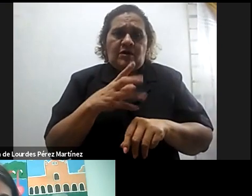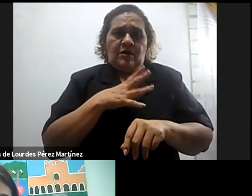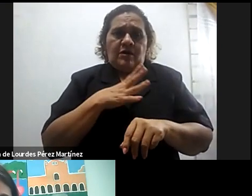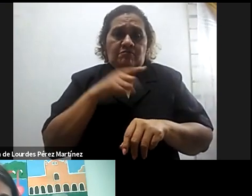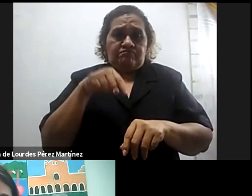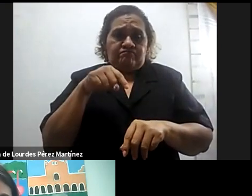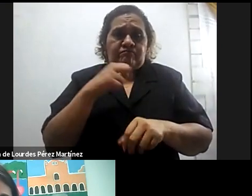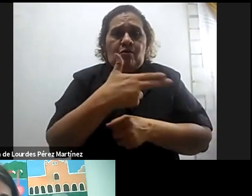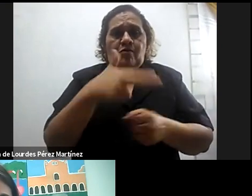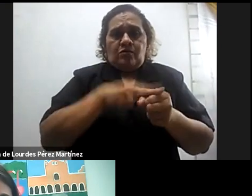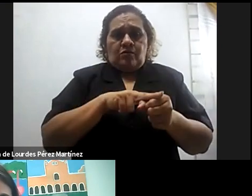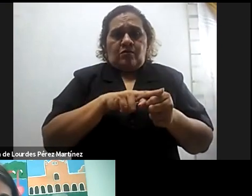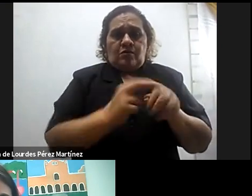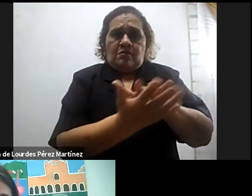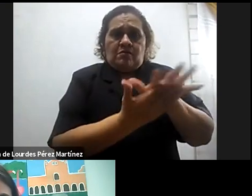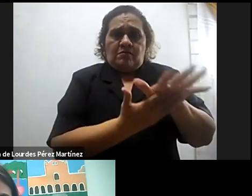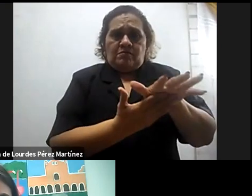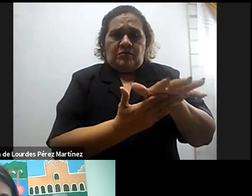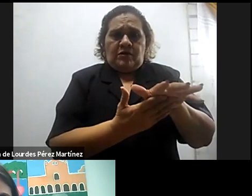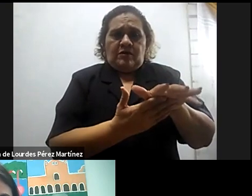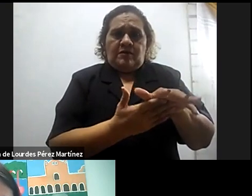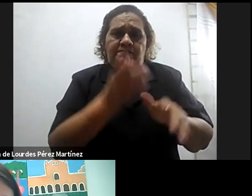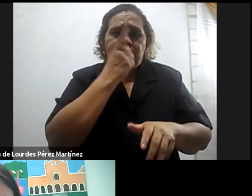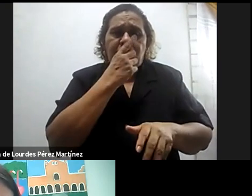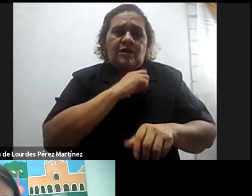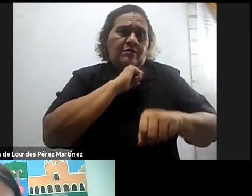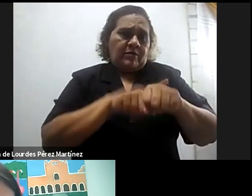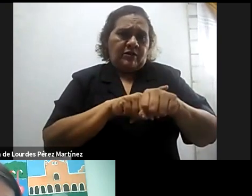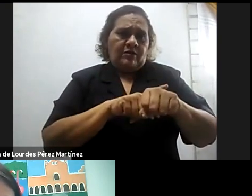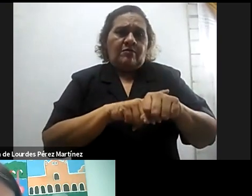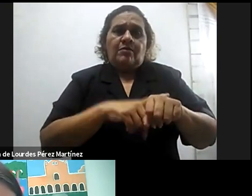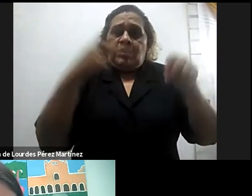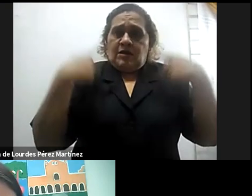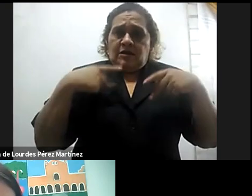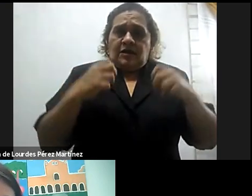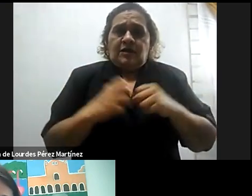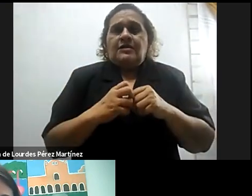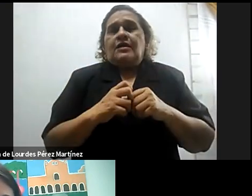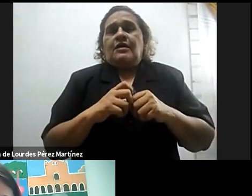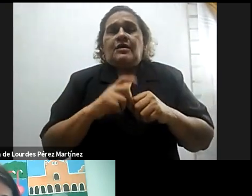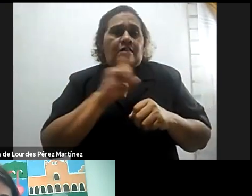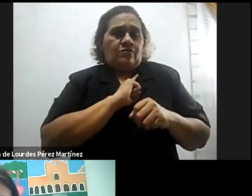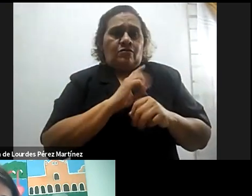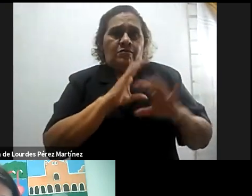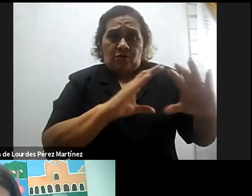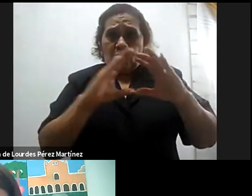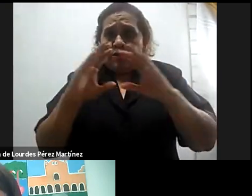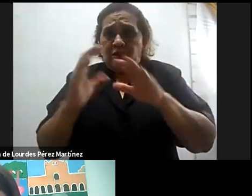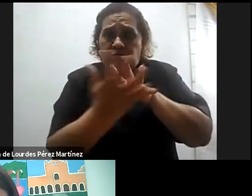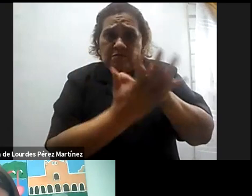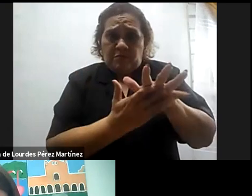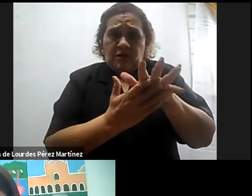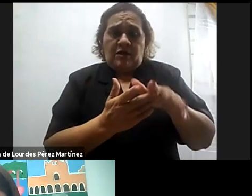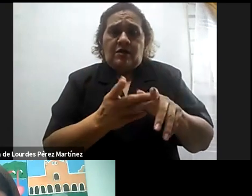clínica de pie diabético, tiene ahí especialistas, hay gente que está dedicada al tratamiento del pie diabético, entonces se